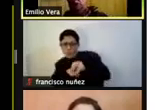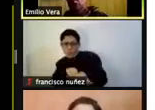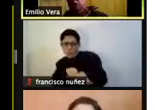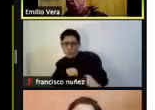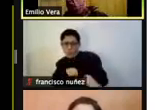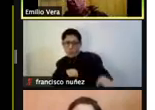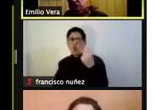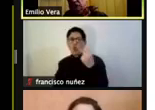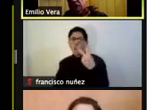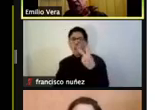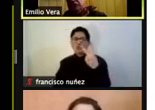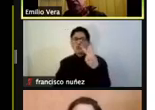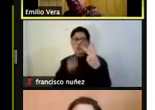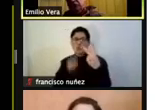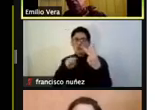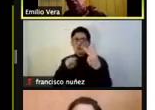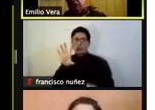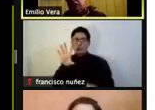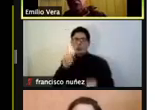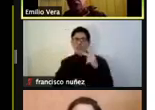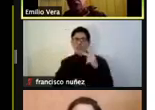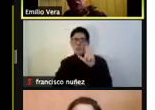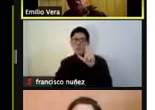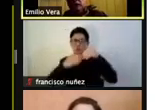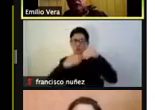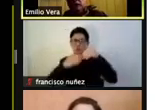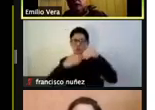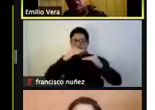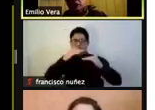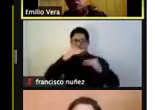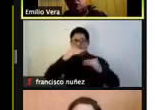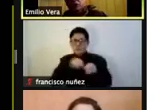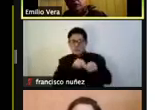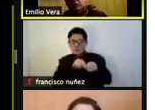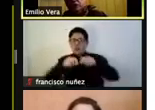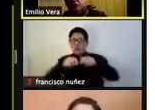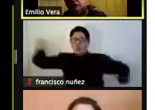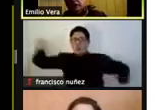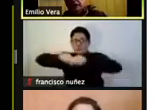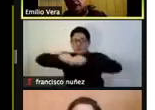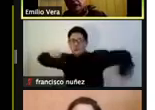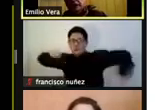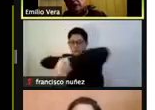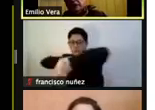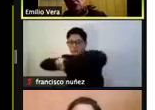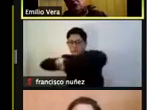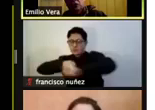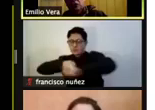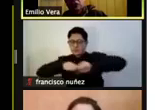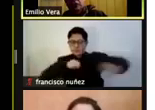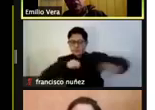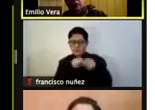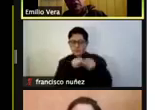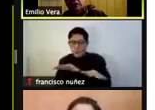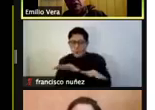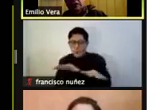que va arrastrando el barco cuando va adquiriendo datos sísmicos.